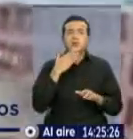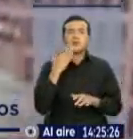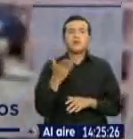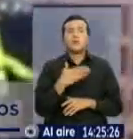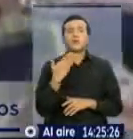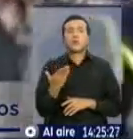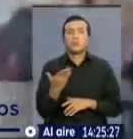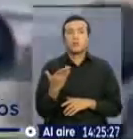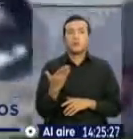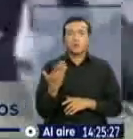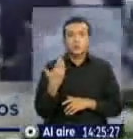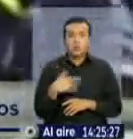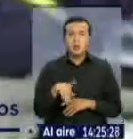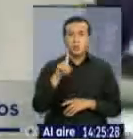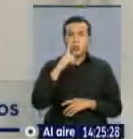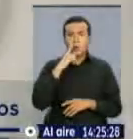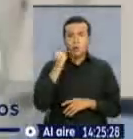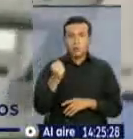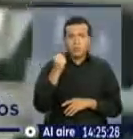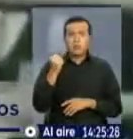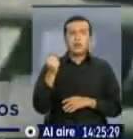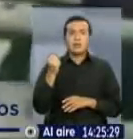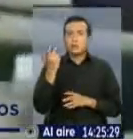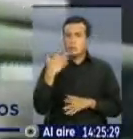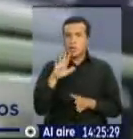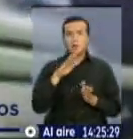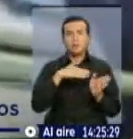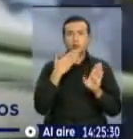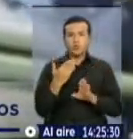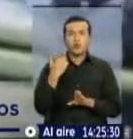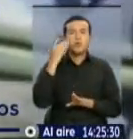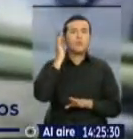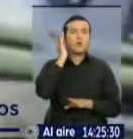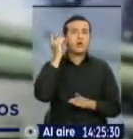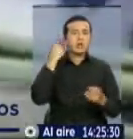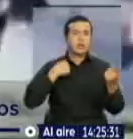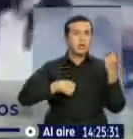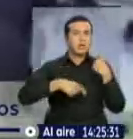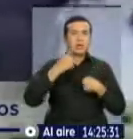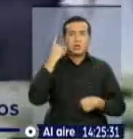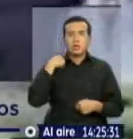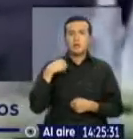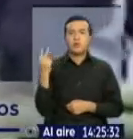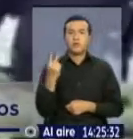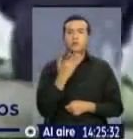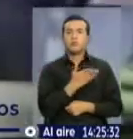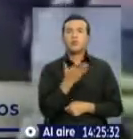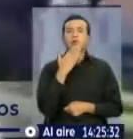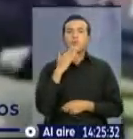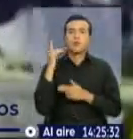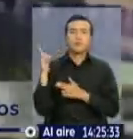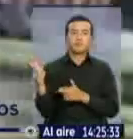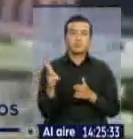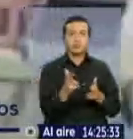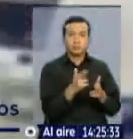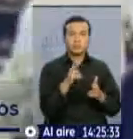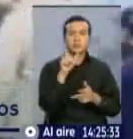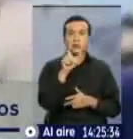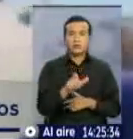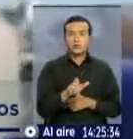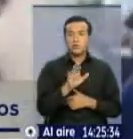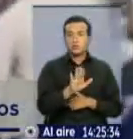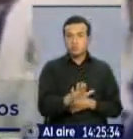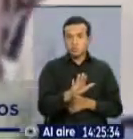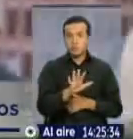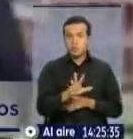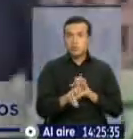intervención policial, un hombre perdió la vida y una mujer resultó herida. Ambos fueron sometidos por fuego policial. El autor del